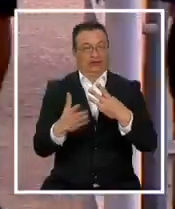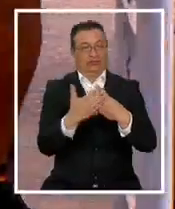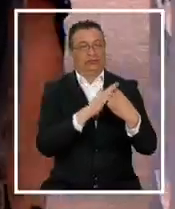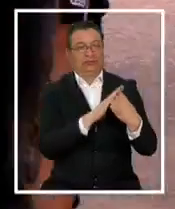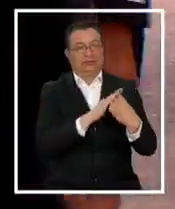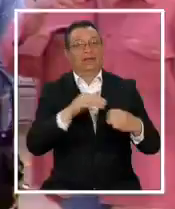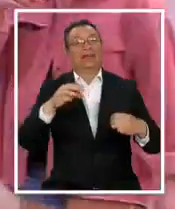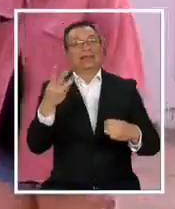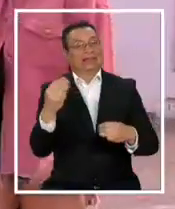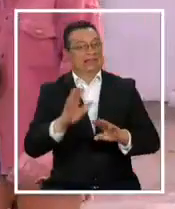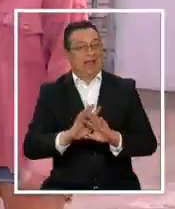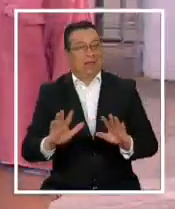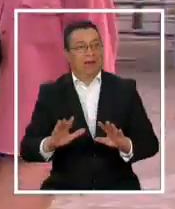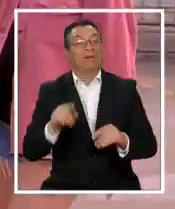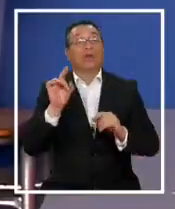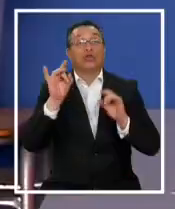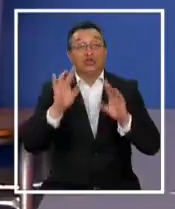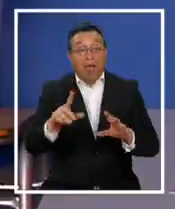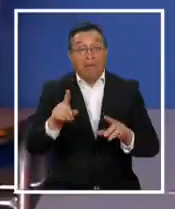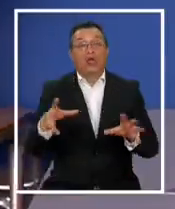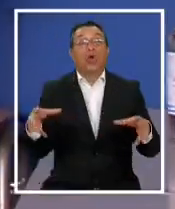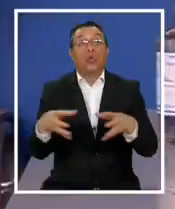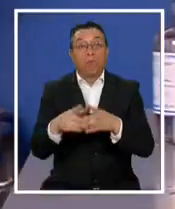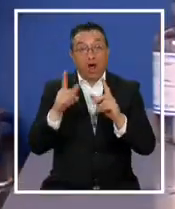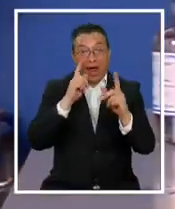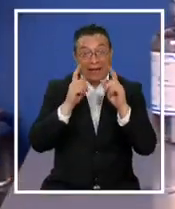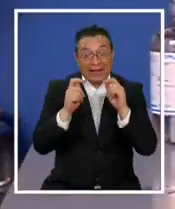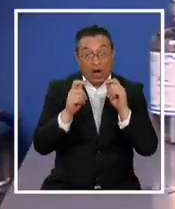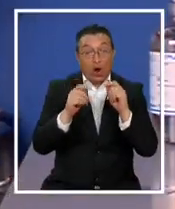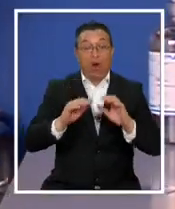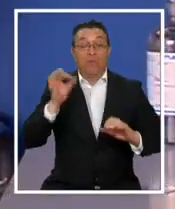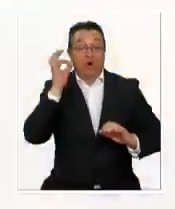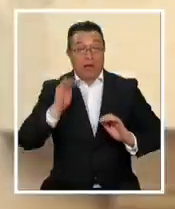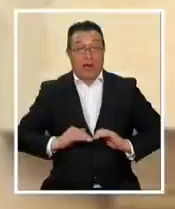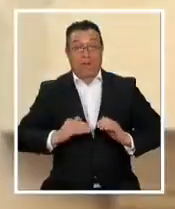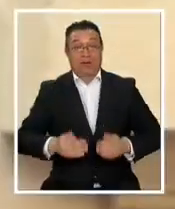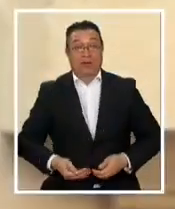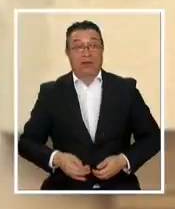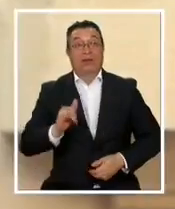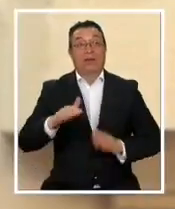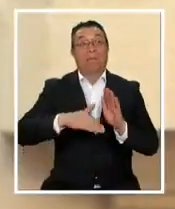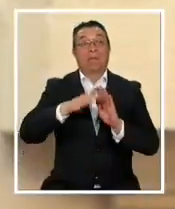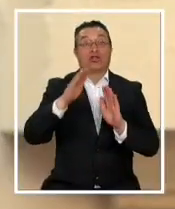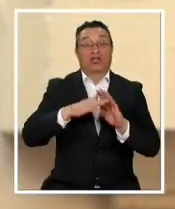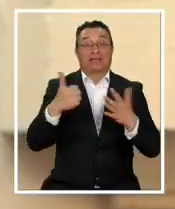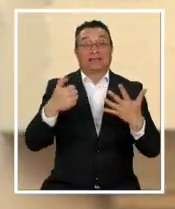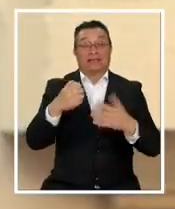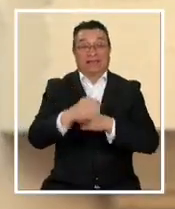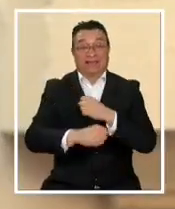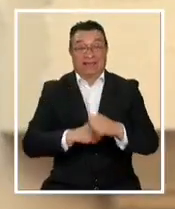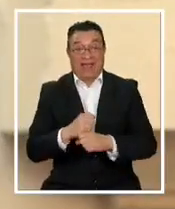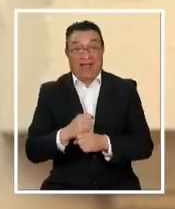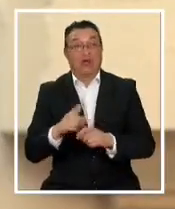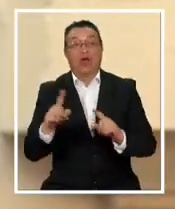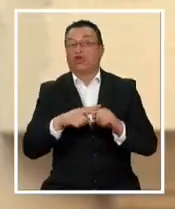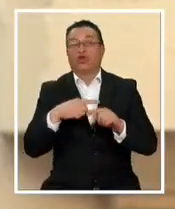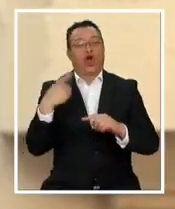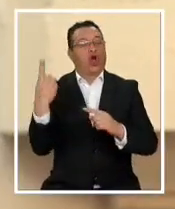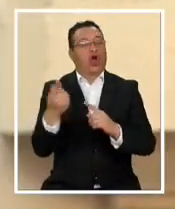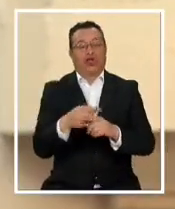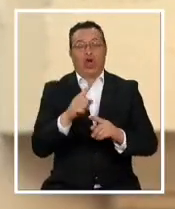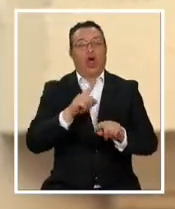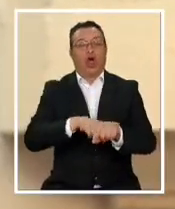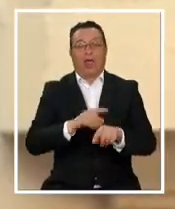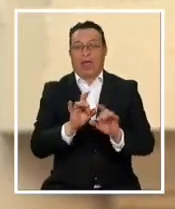hay preferencias para los grupos de riesgo, mujeres embarazadas y los mayores de 60 años durante todo el horario